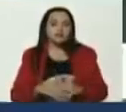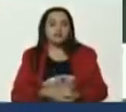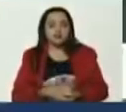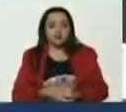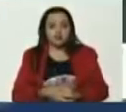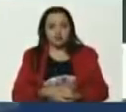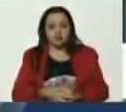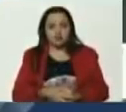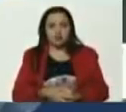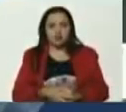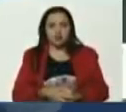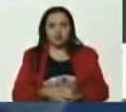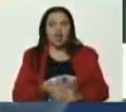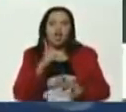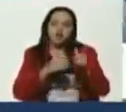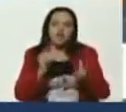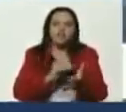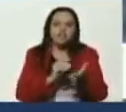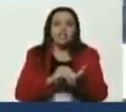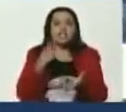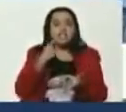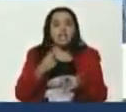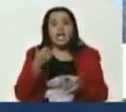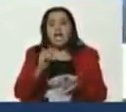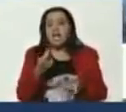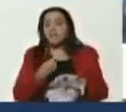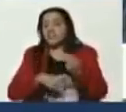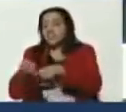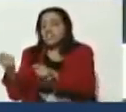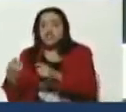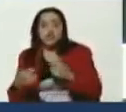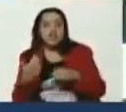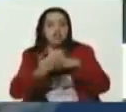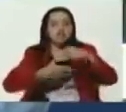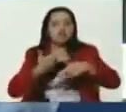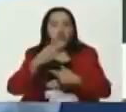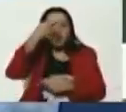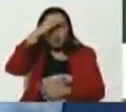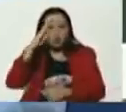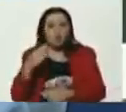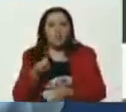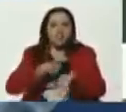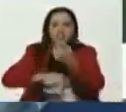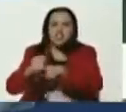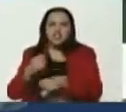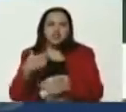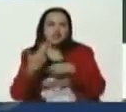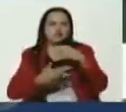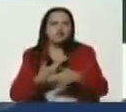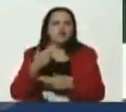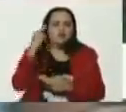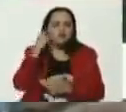Porque a veces nos ocurre eso, ¿no? No, están exportando la revolución cubana y están exportando la revolución bolivariana. Ojalá